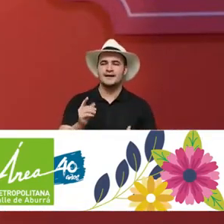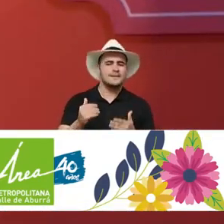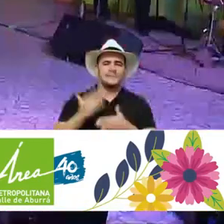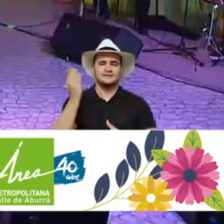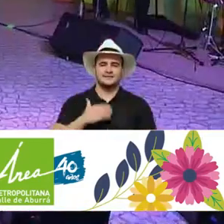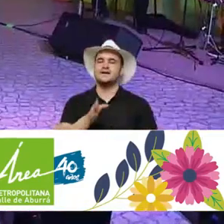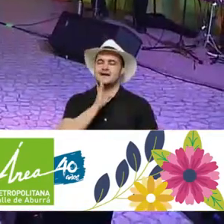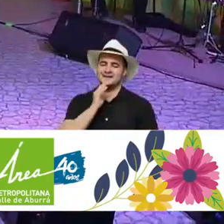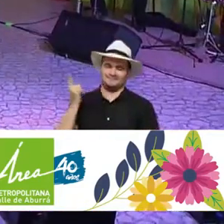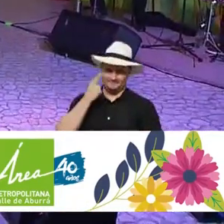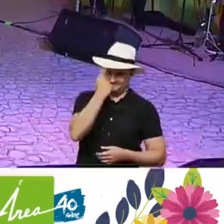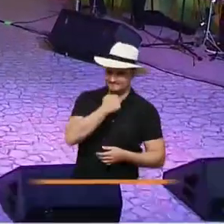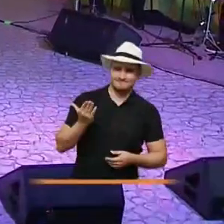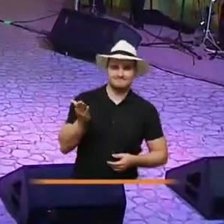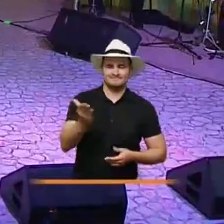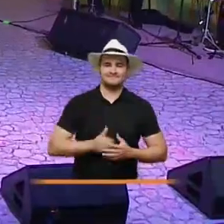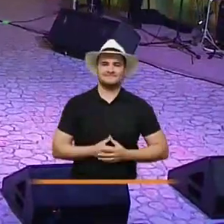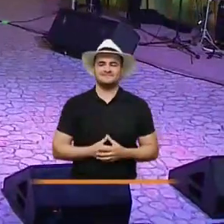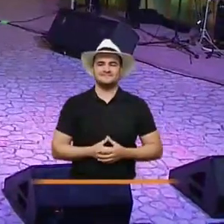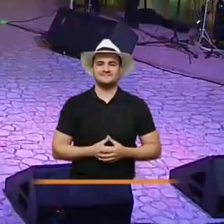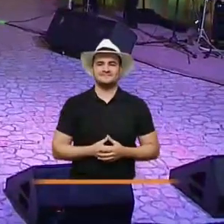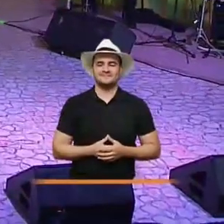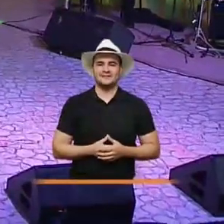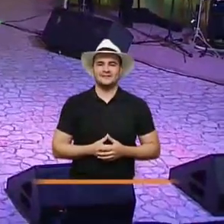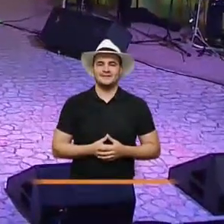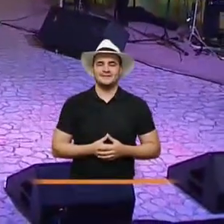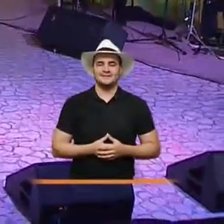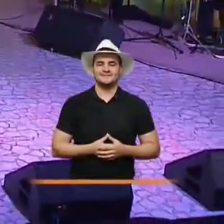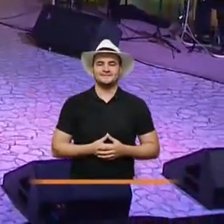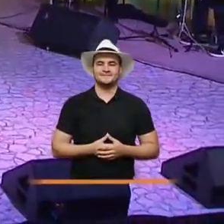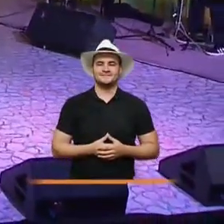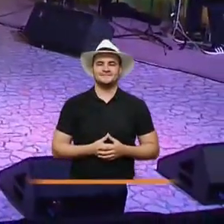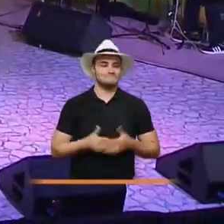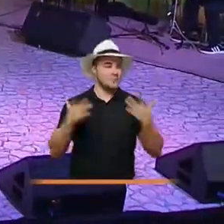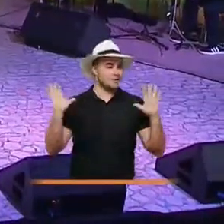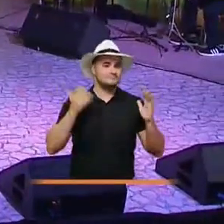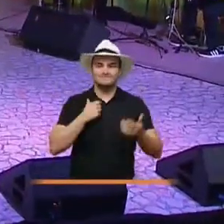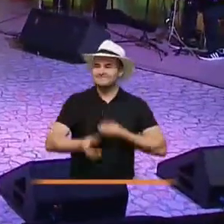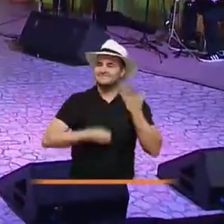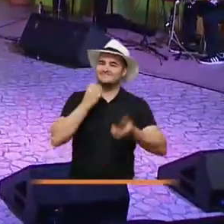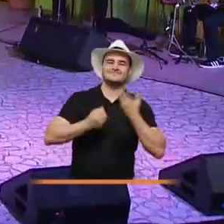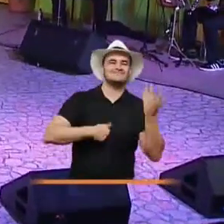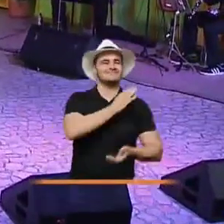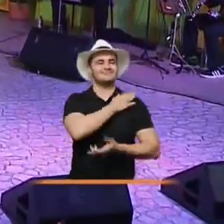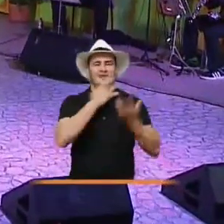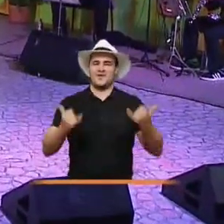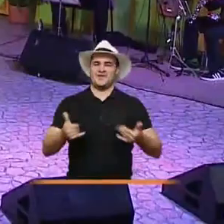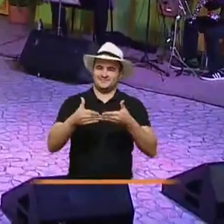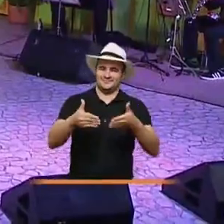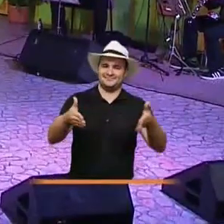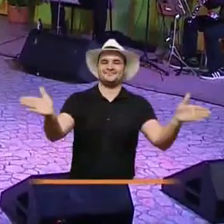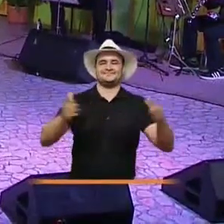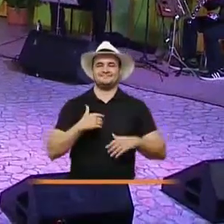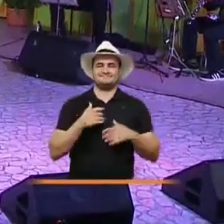con pitingo y tutti frutti que dicha el festival esta gran final se nos